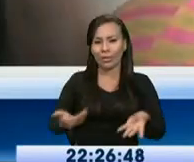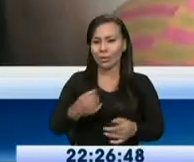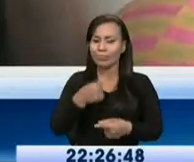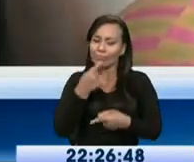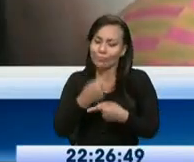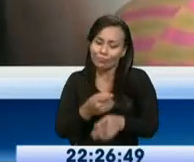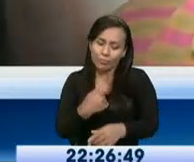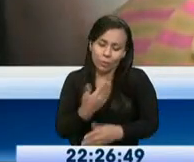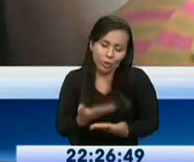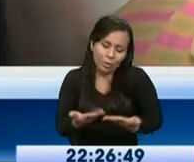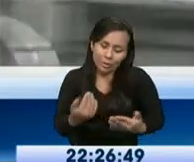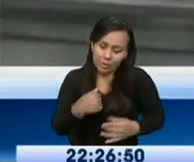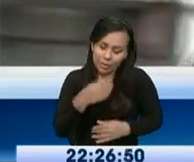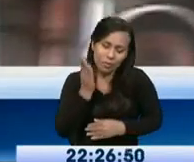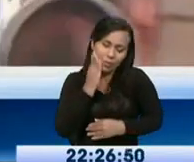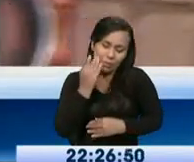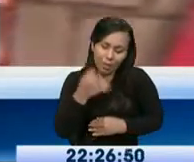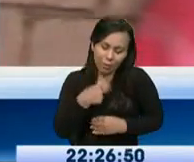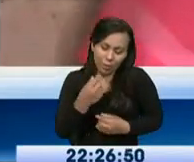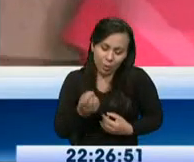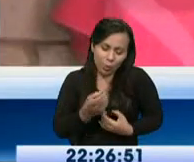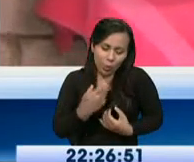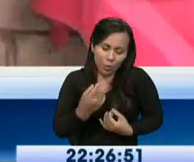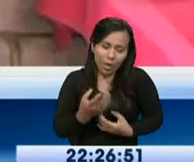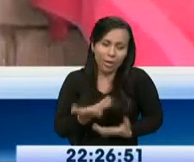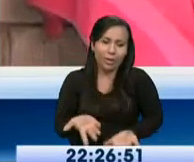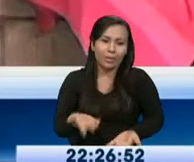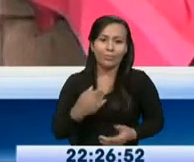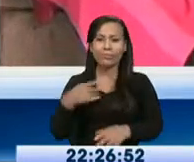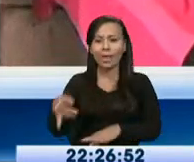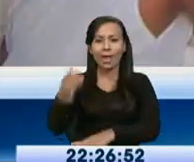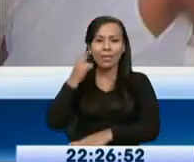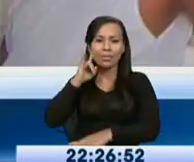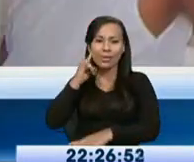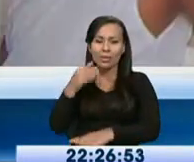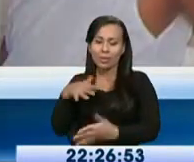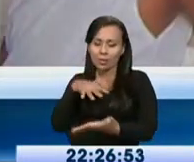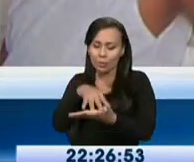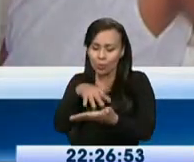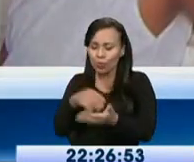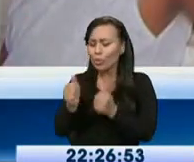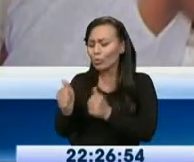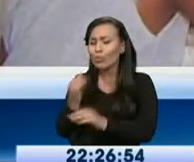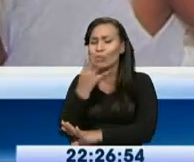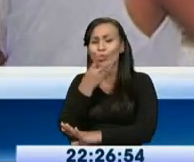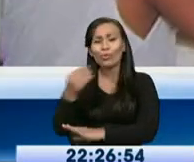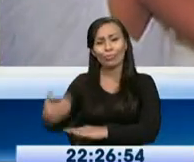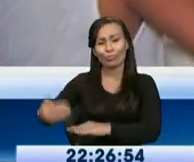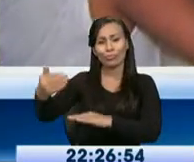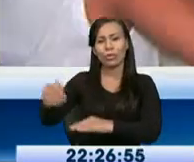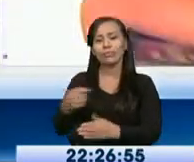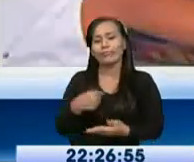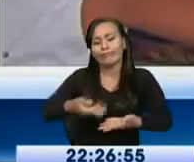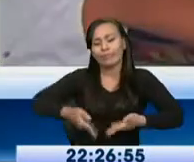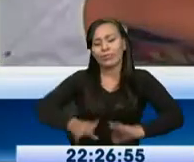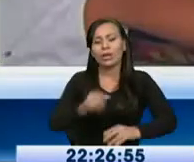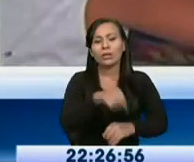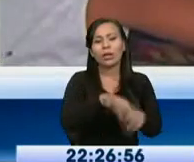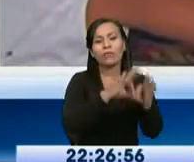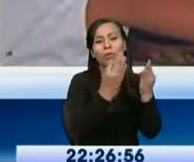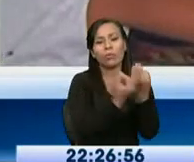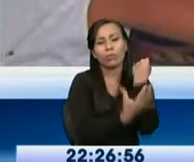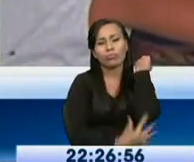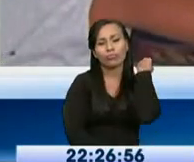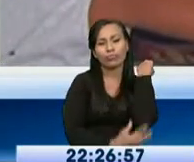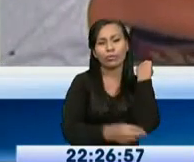que a mí como madre me duele. Una niña emprendedora, soñadora, estudiante, aplicada, viene de una familia humilde, quiere ser